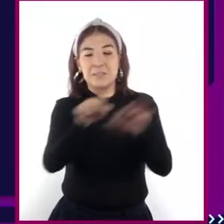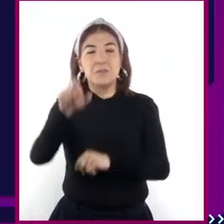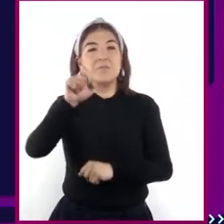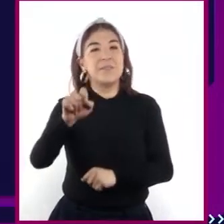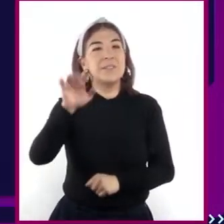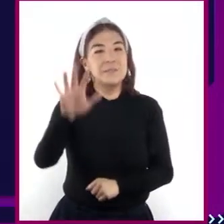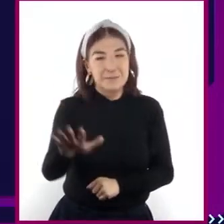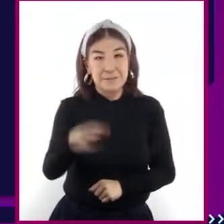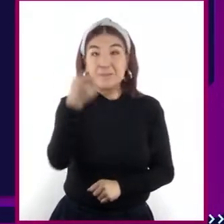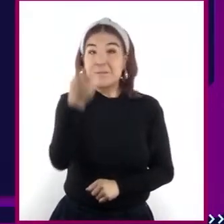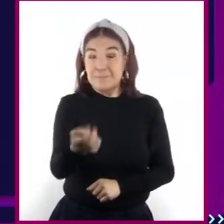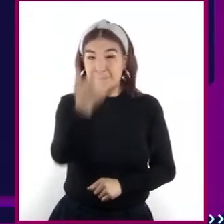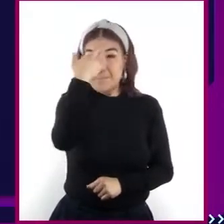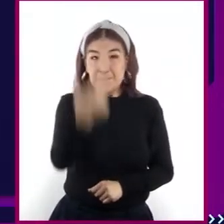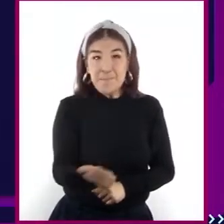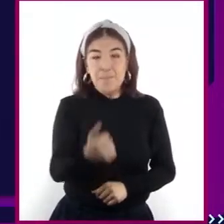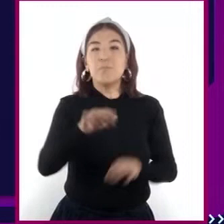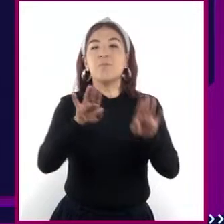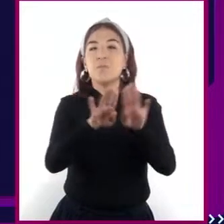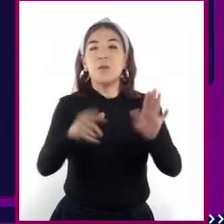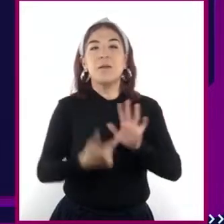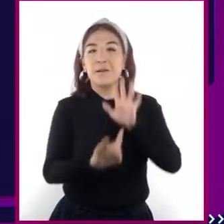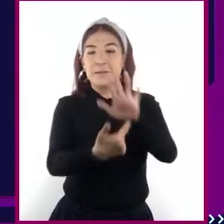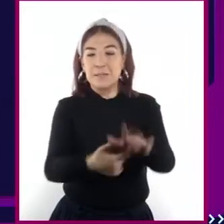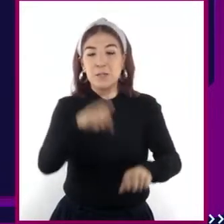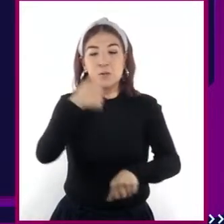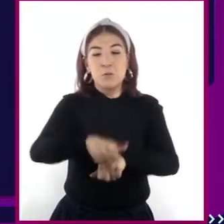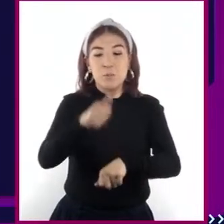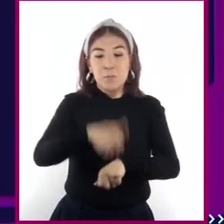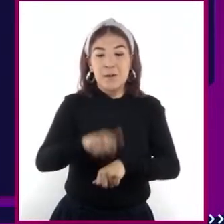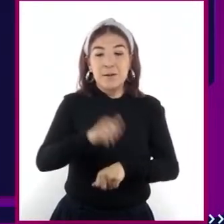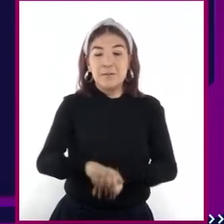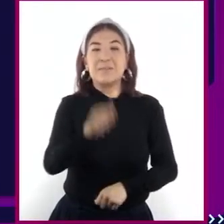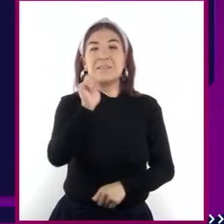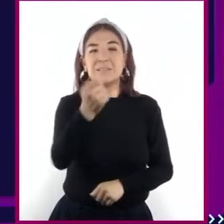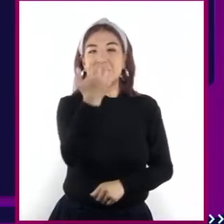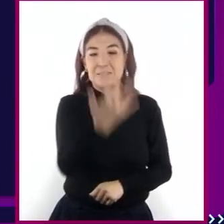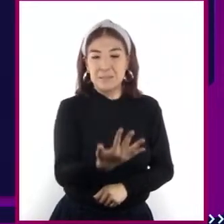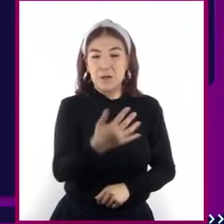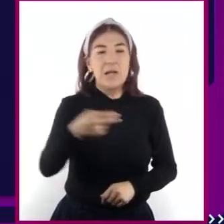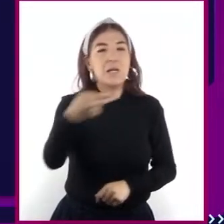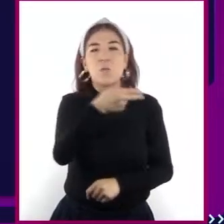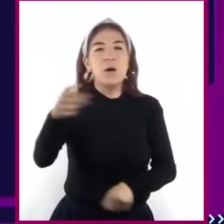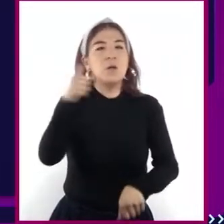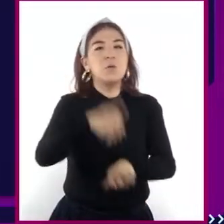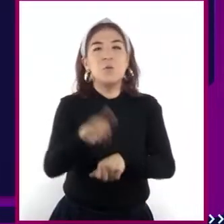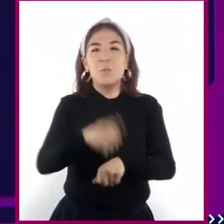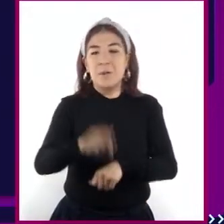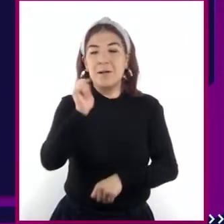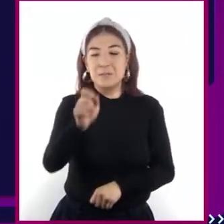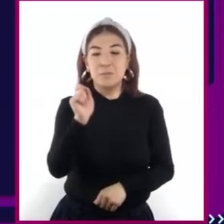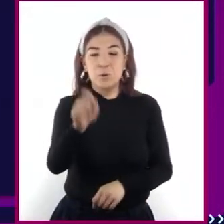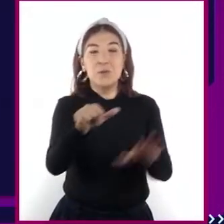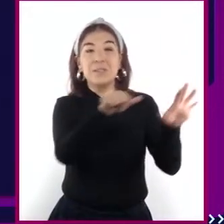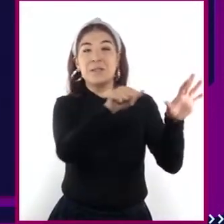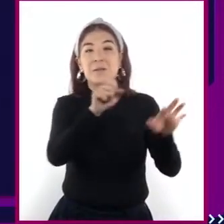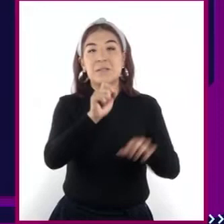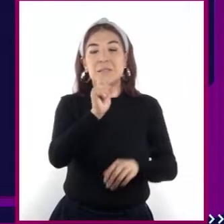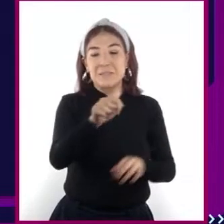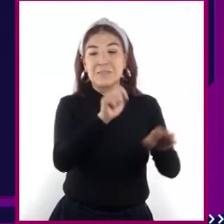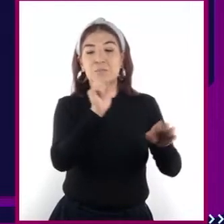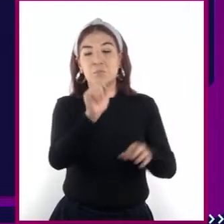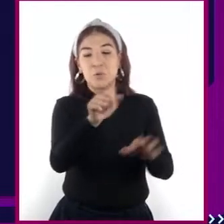0.625. Por lo tanto, la expresión decimal de 5 octavos es igual al número decimal